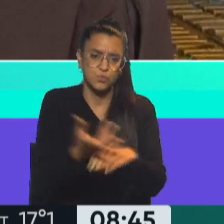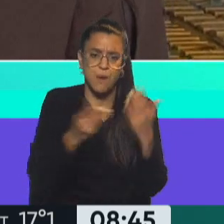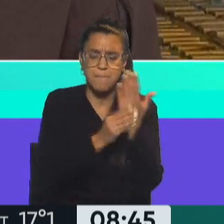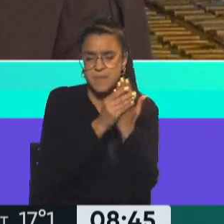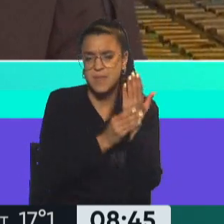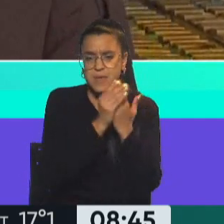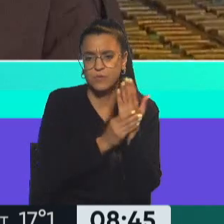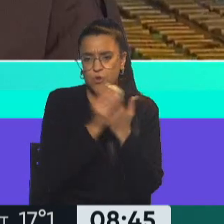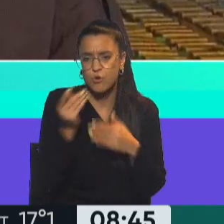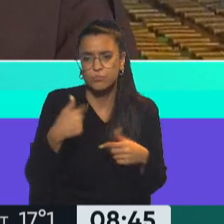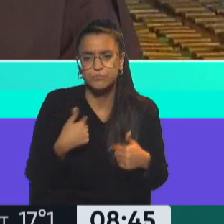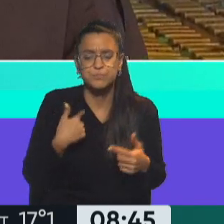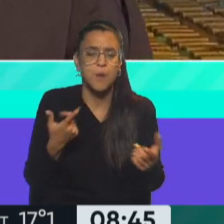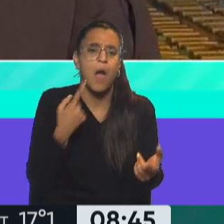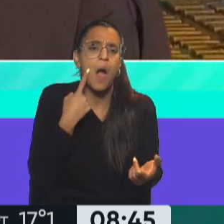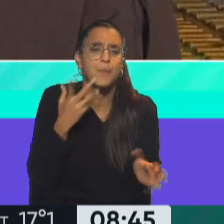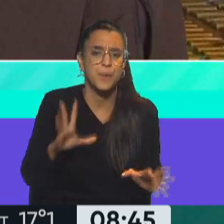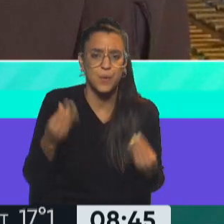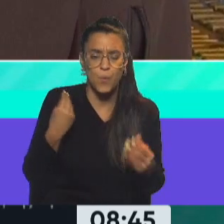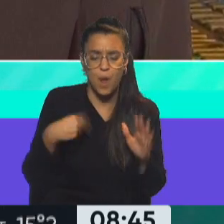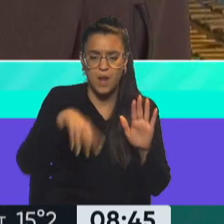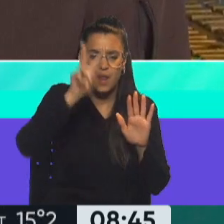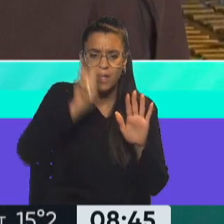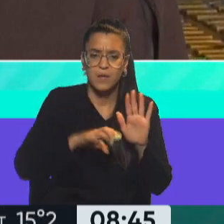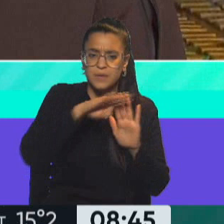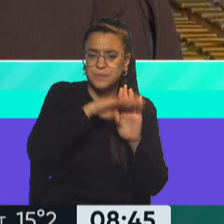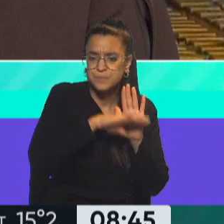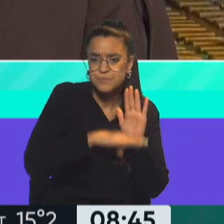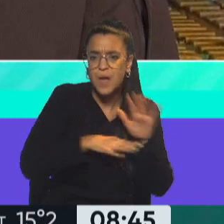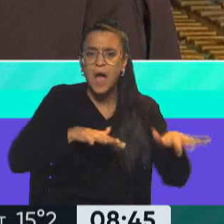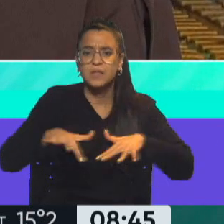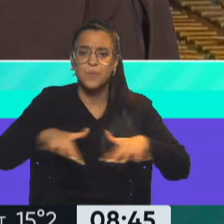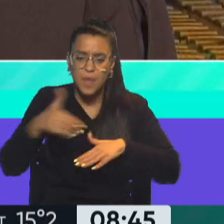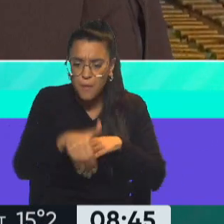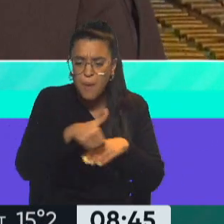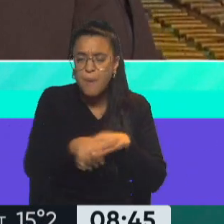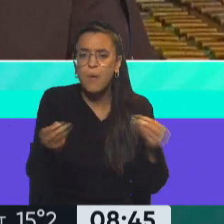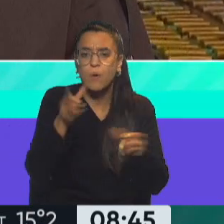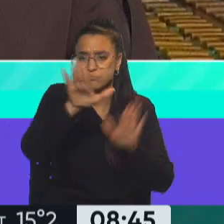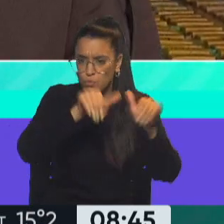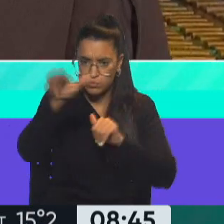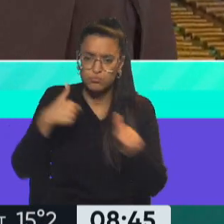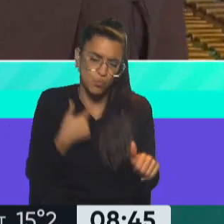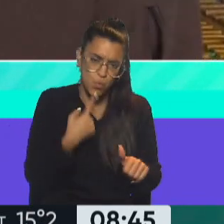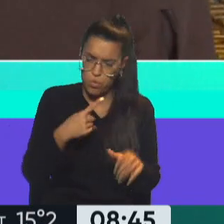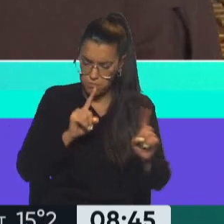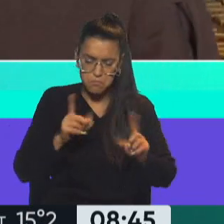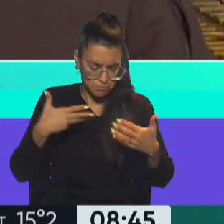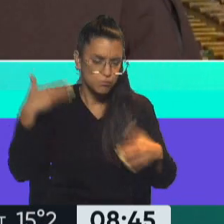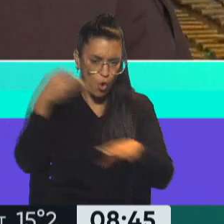ministro determinará cuál será su agenda en los próximos días y cuando convoque no tenga ninguna duda que ahí vamos a